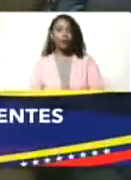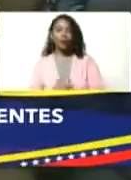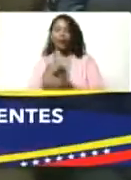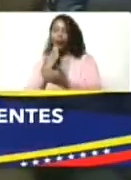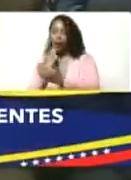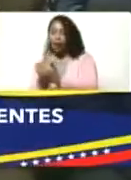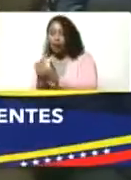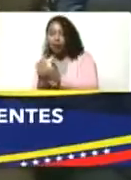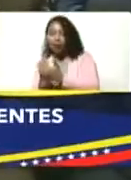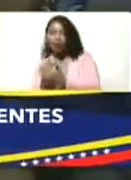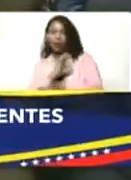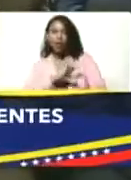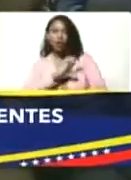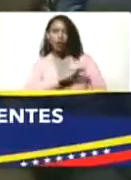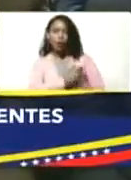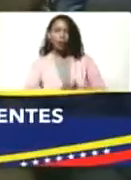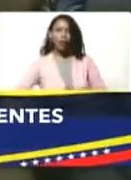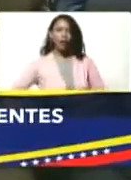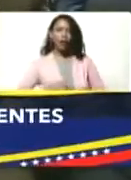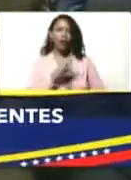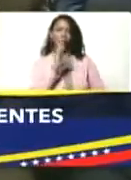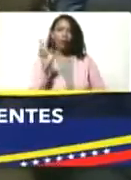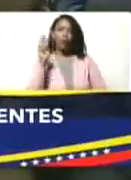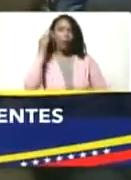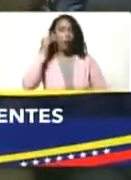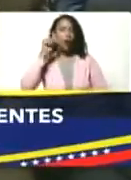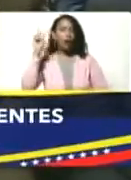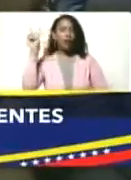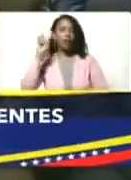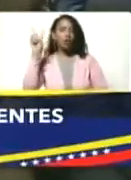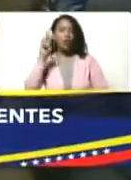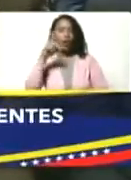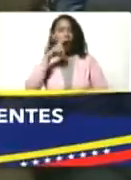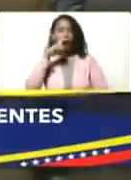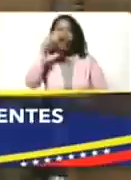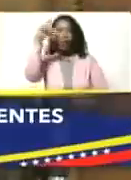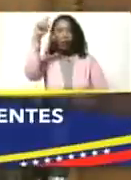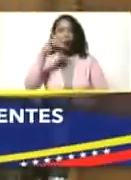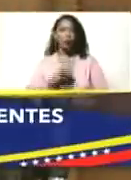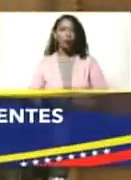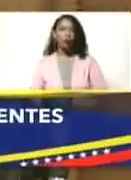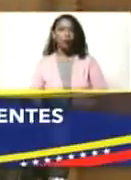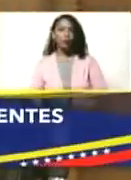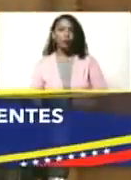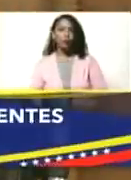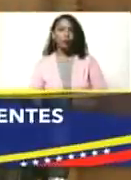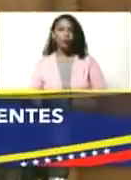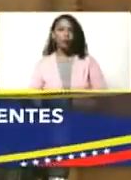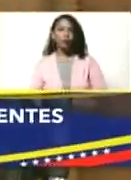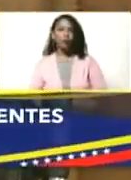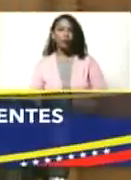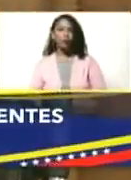Gracias, señor presidente de la República Bolivariana de Venezuela, Nicolás Maduro Moros.